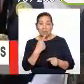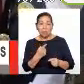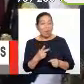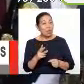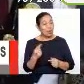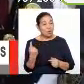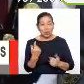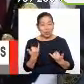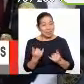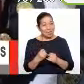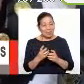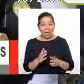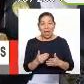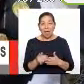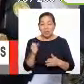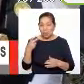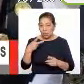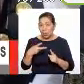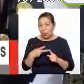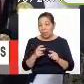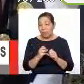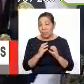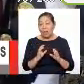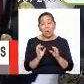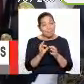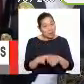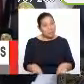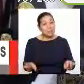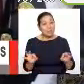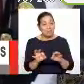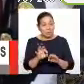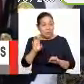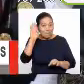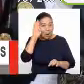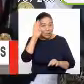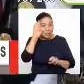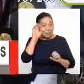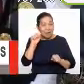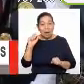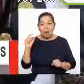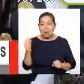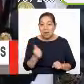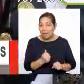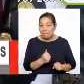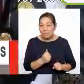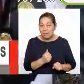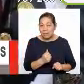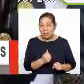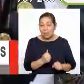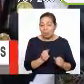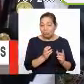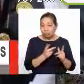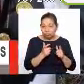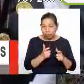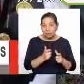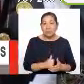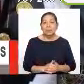no solamente ese día, sino al segundo día, pero lo importante es que la Policía Nacional inmediatamente tomó el